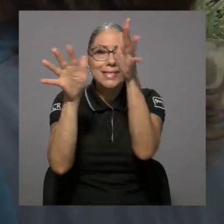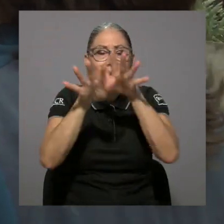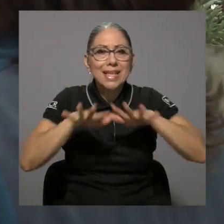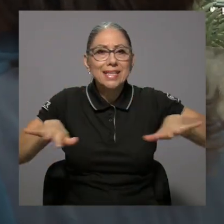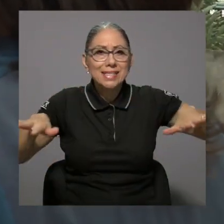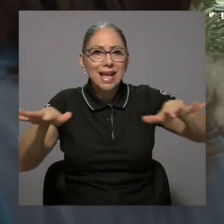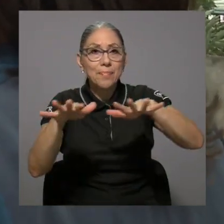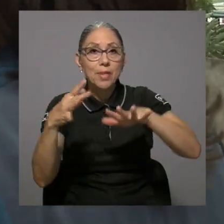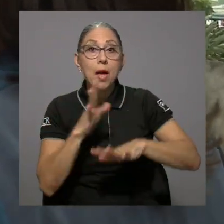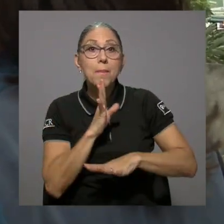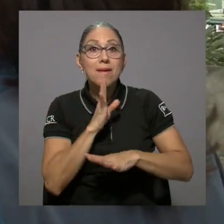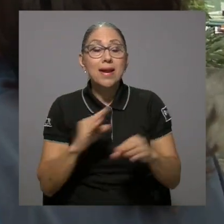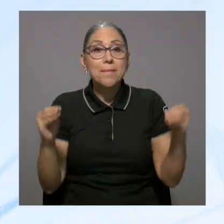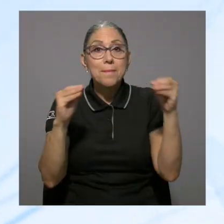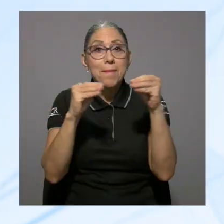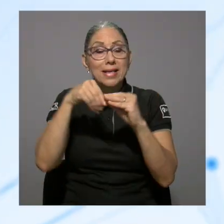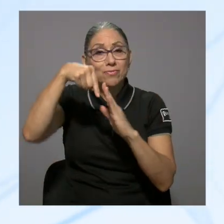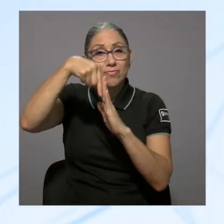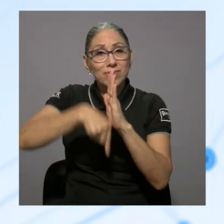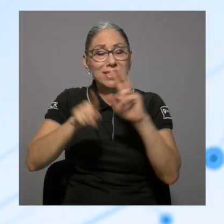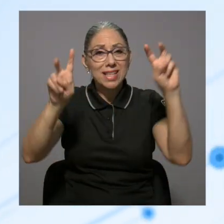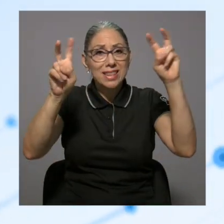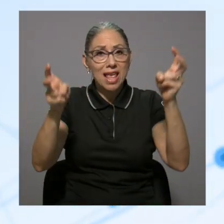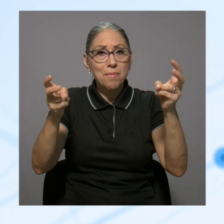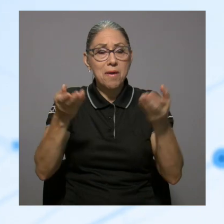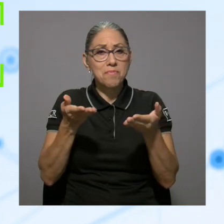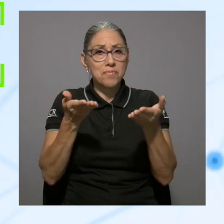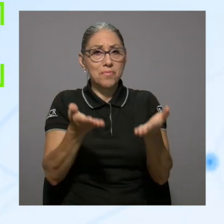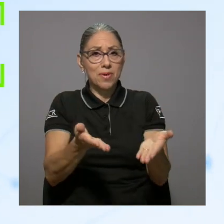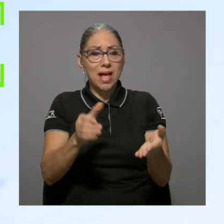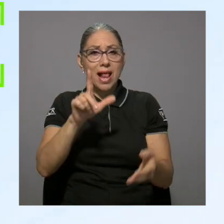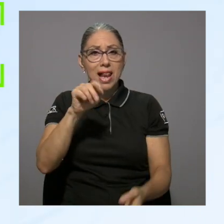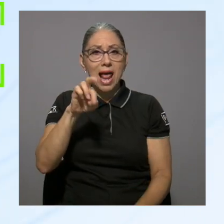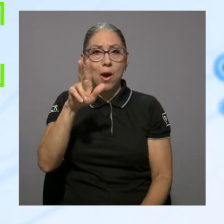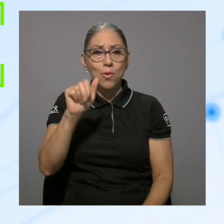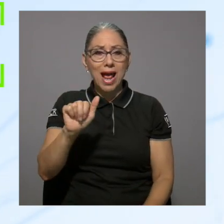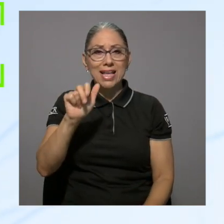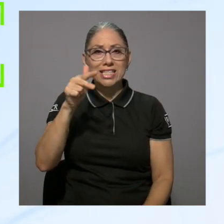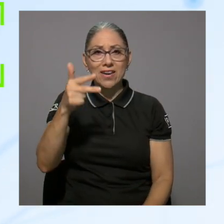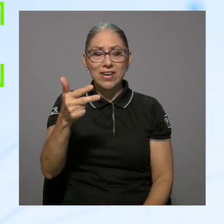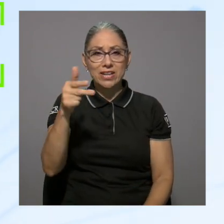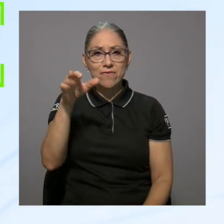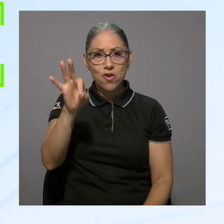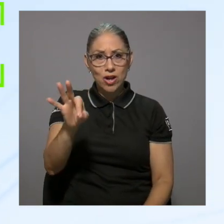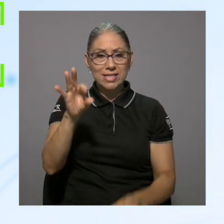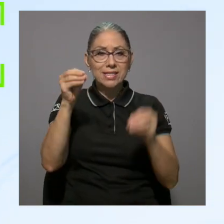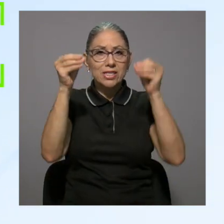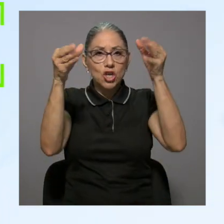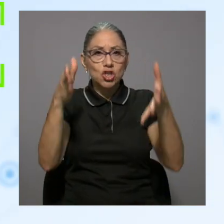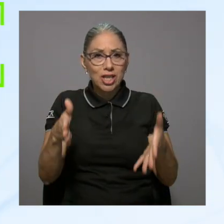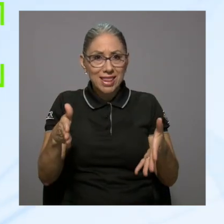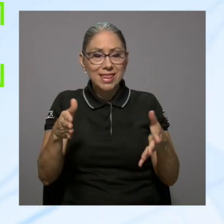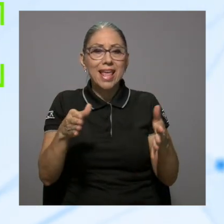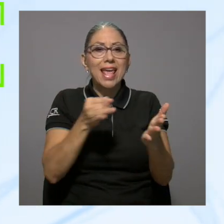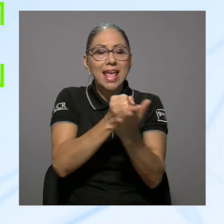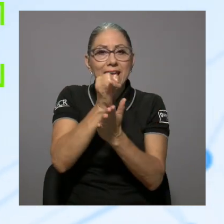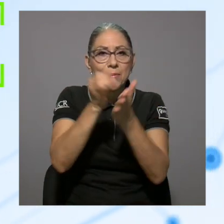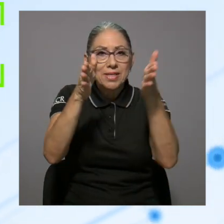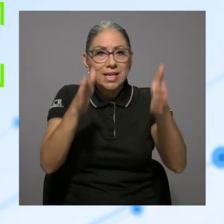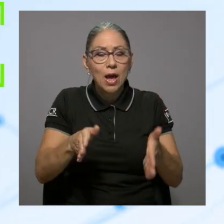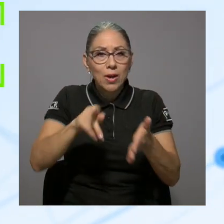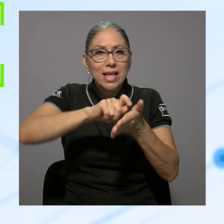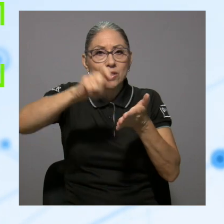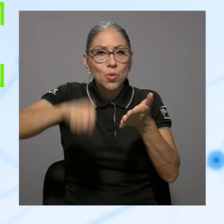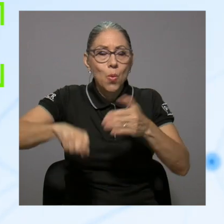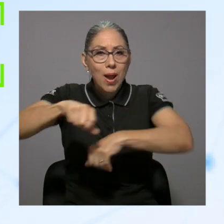Y para conversar más sobre este tema, nos acompaña Laura Chaverri Flores, docente e investigadora de